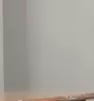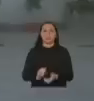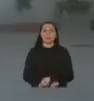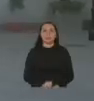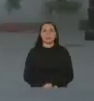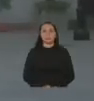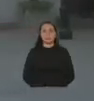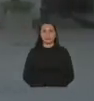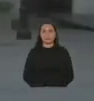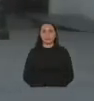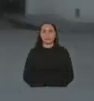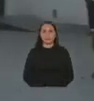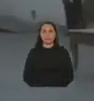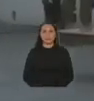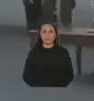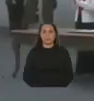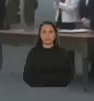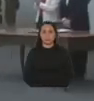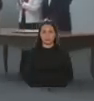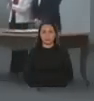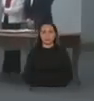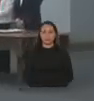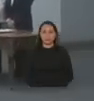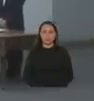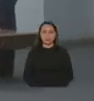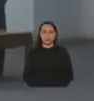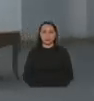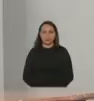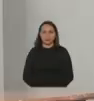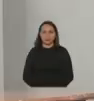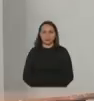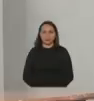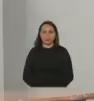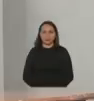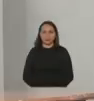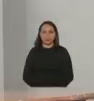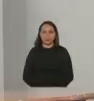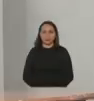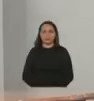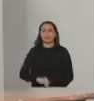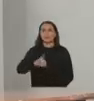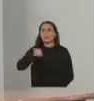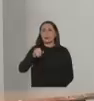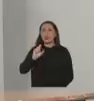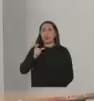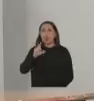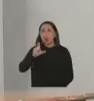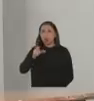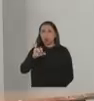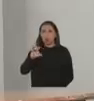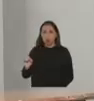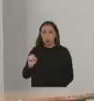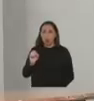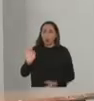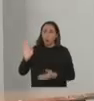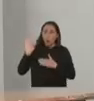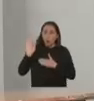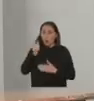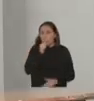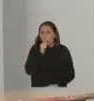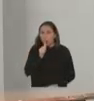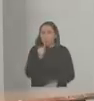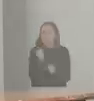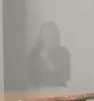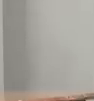al país y no solamente a las mayorías y los colectivos y las agencias que, a las agendas que en ese minuto estaban.